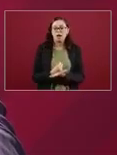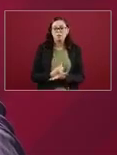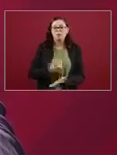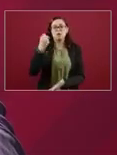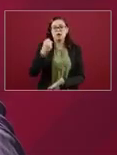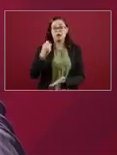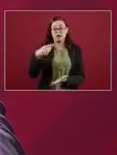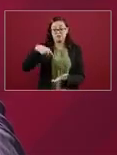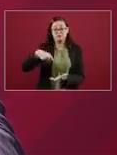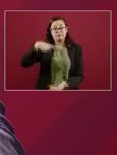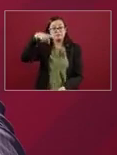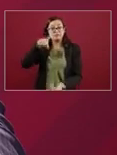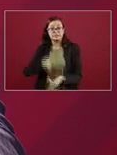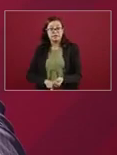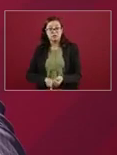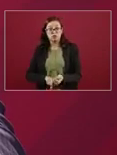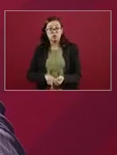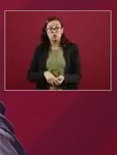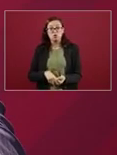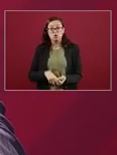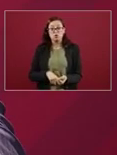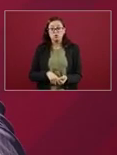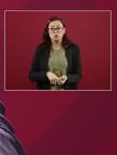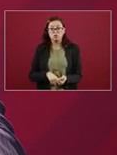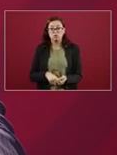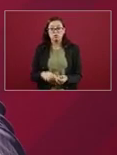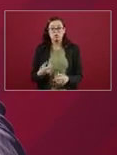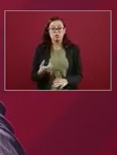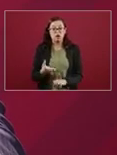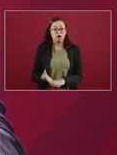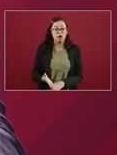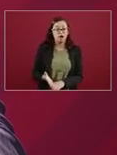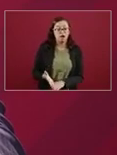acuerdos que se